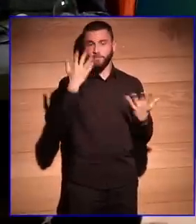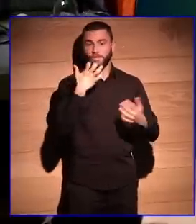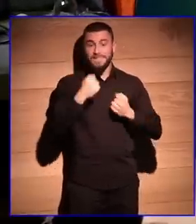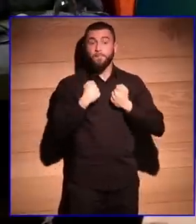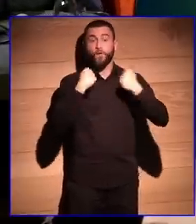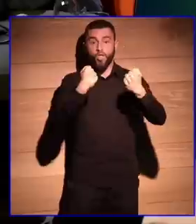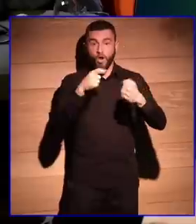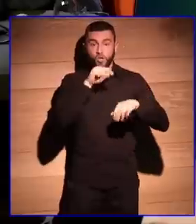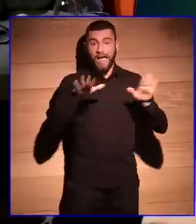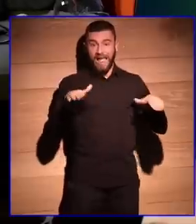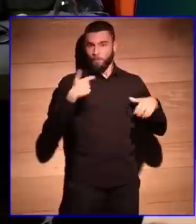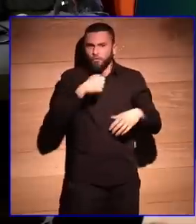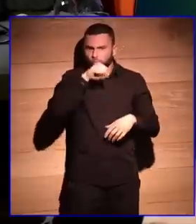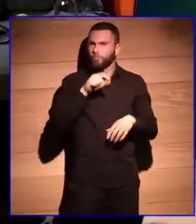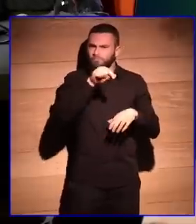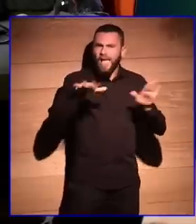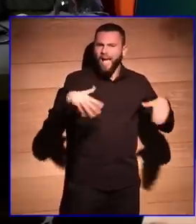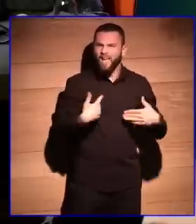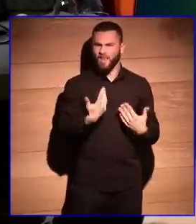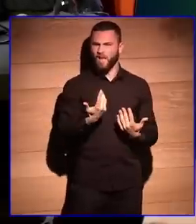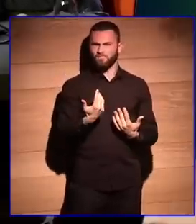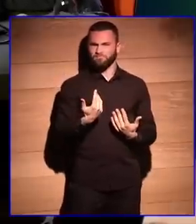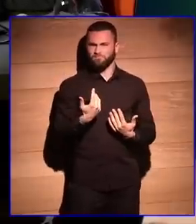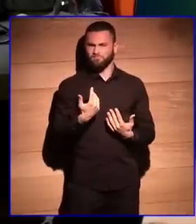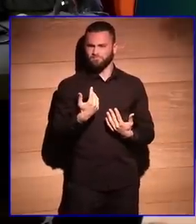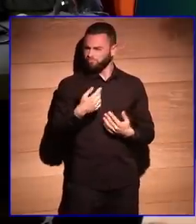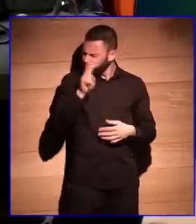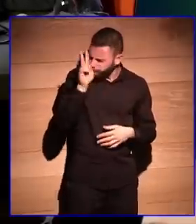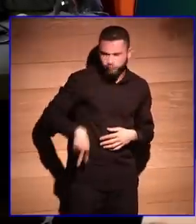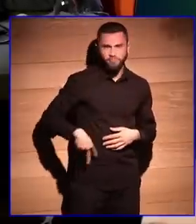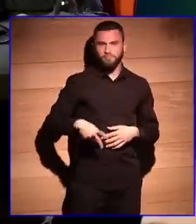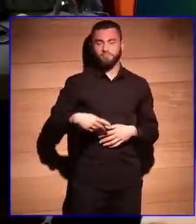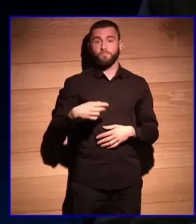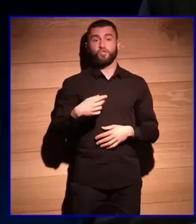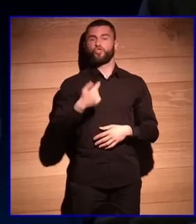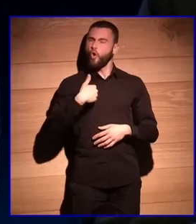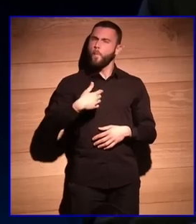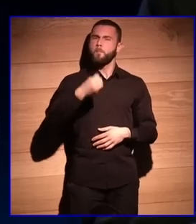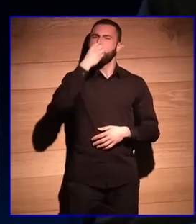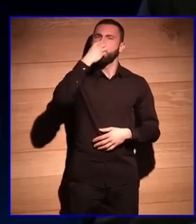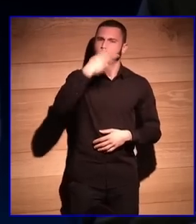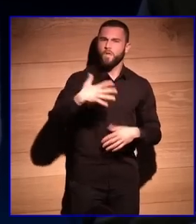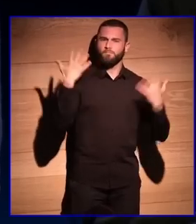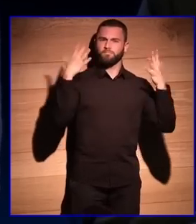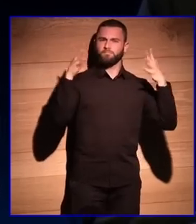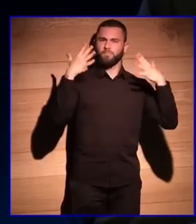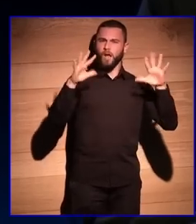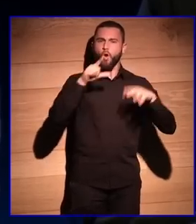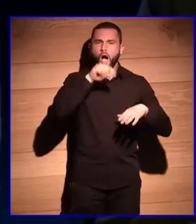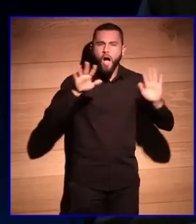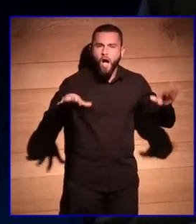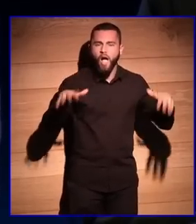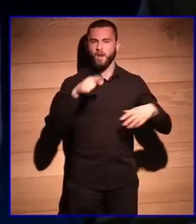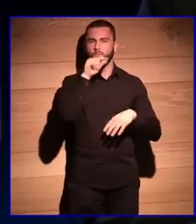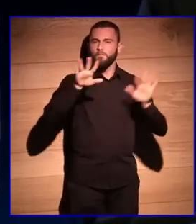poderoso, pues... pero yo iba, o sea, de una manera descarada, primaria. Bueno. Decía, ole el águila. Ole la águila o el águila, depende. Una vez